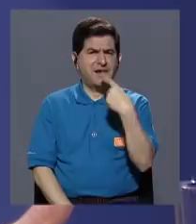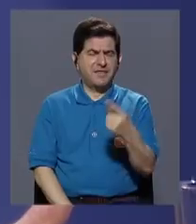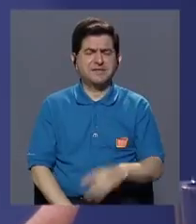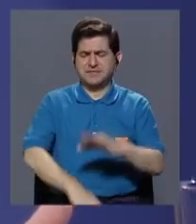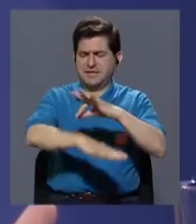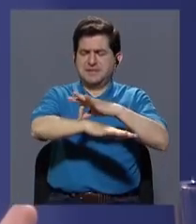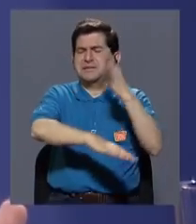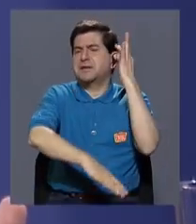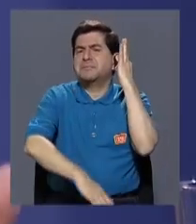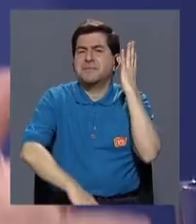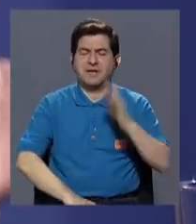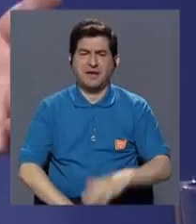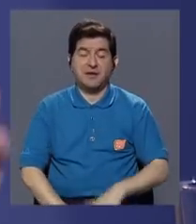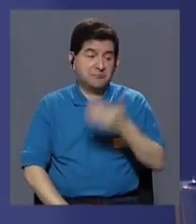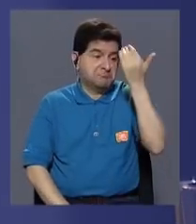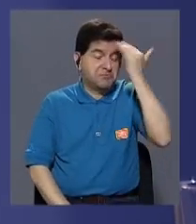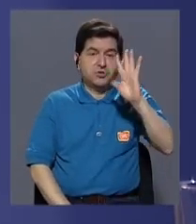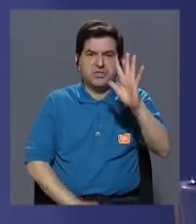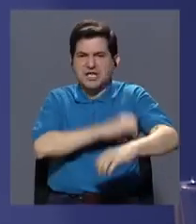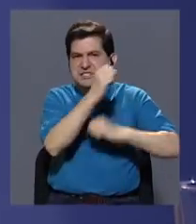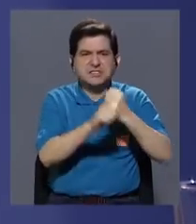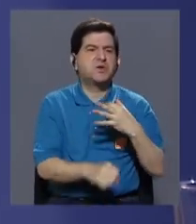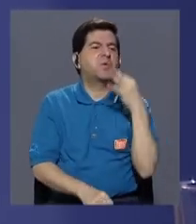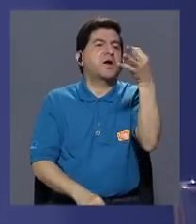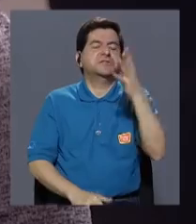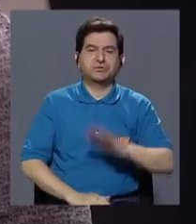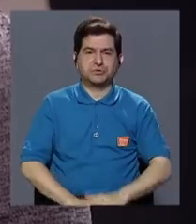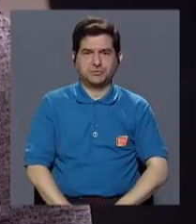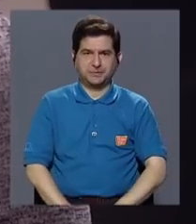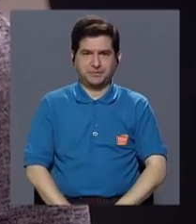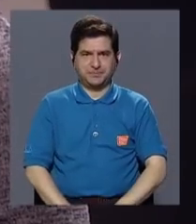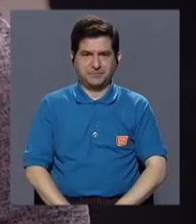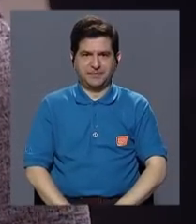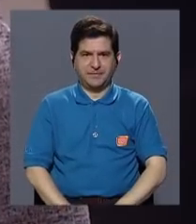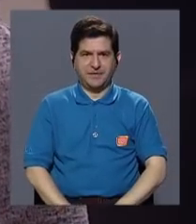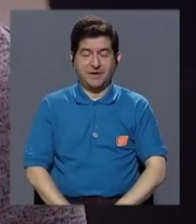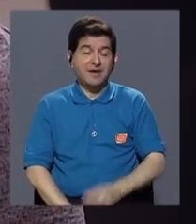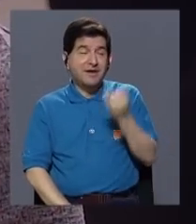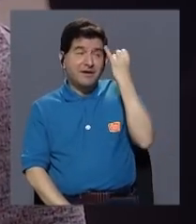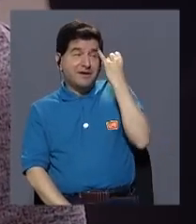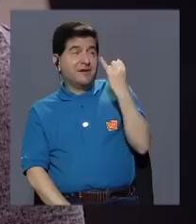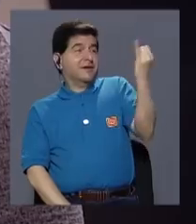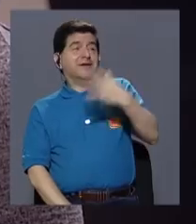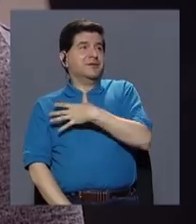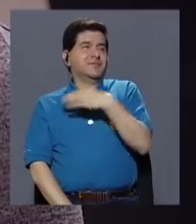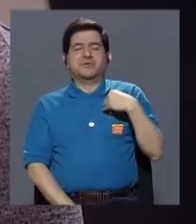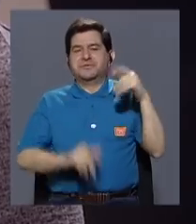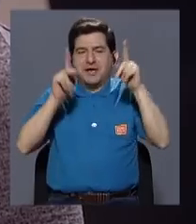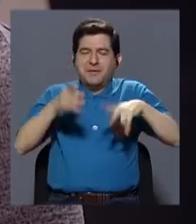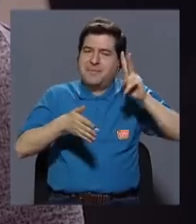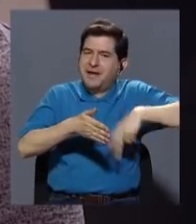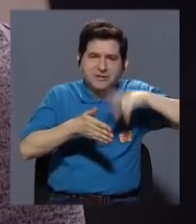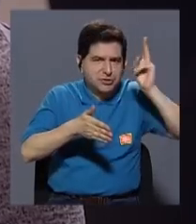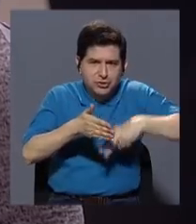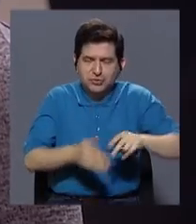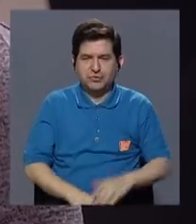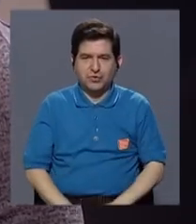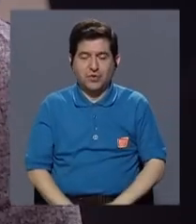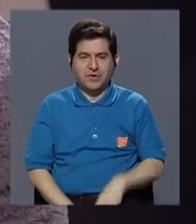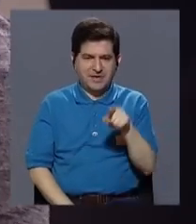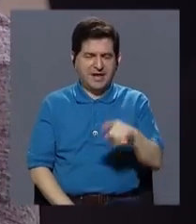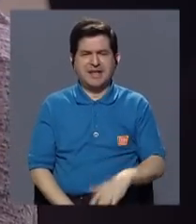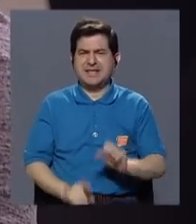de piel de mujeres no sé en cinco años idealista mente me gustaría que alguien lea esto se le